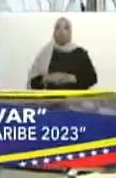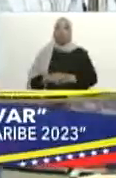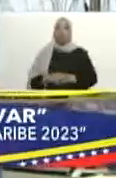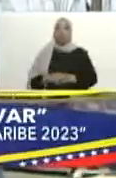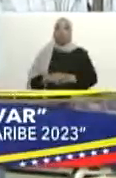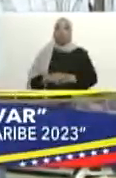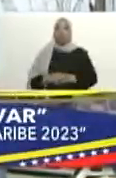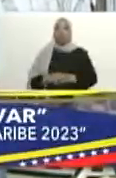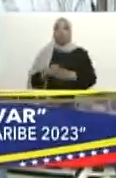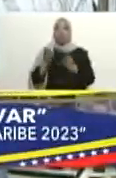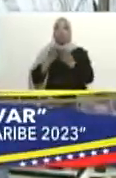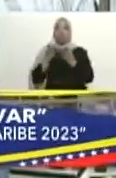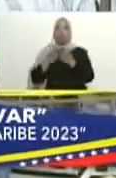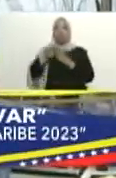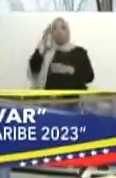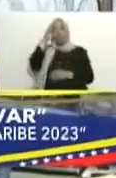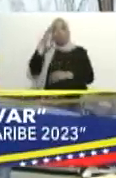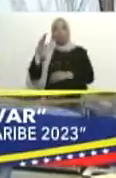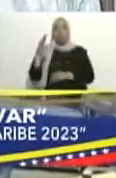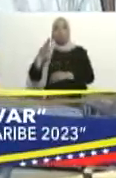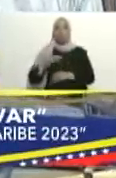de su academia militar,